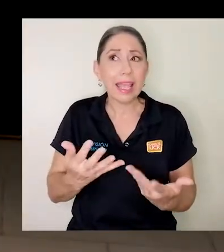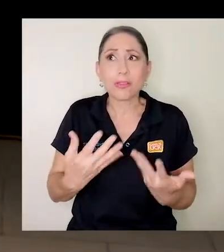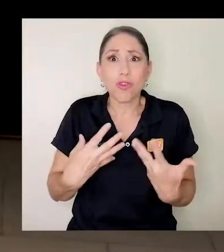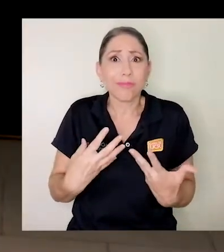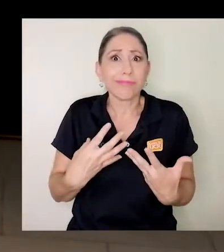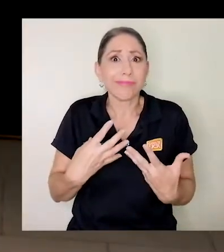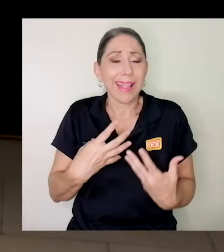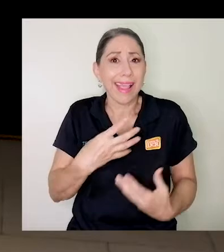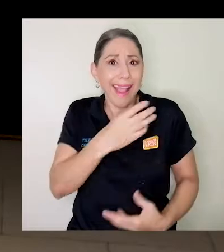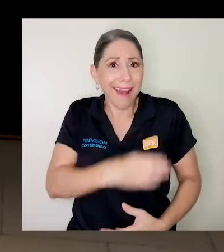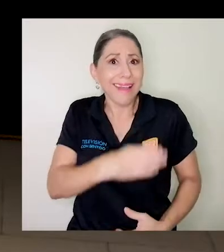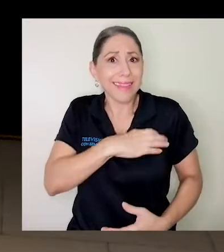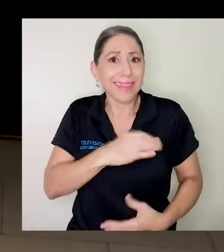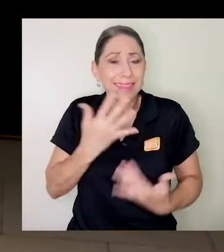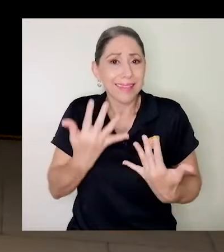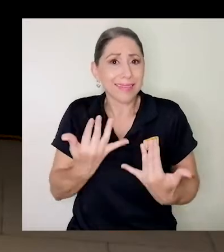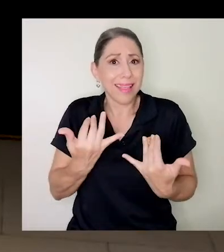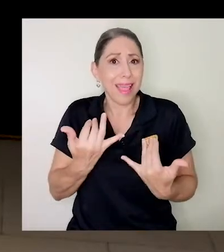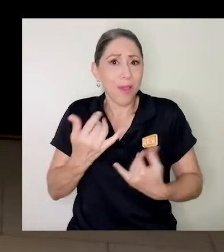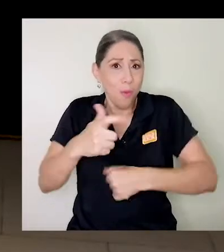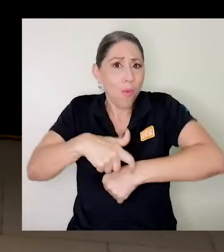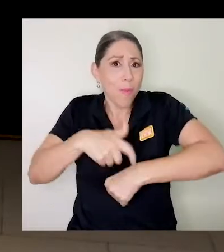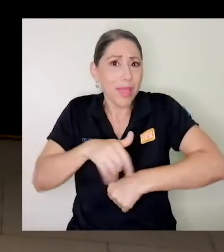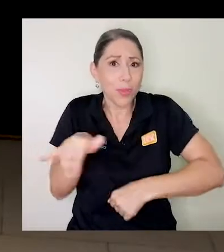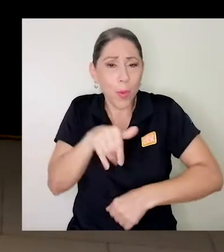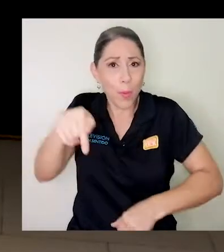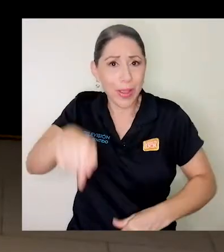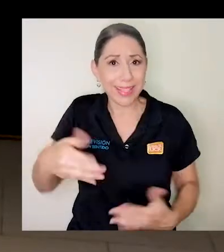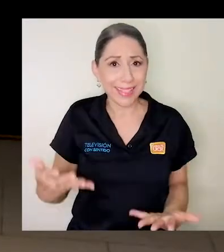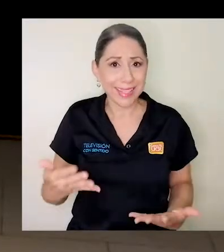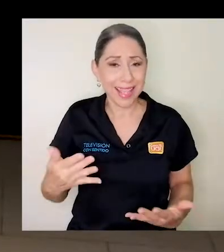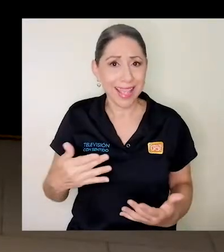como este, porque en principio nos parece que